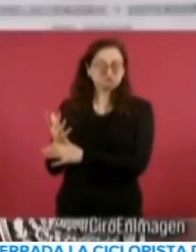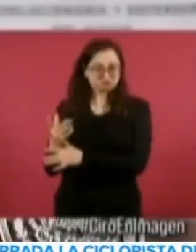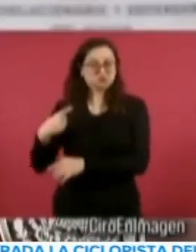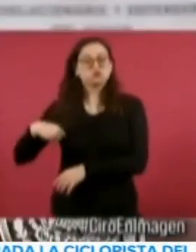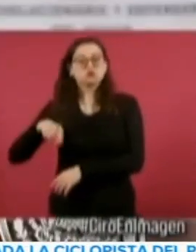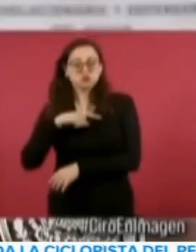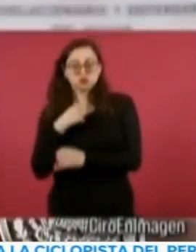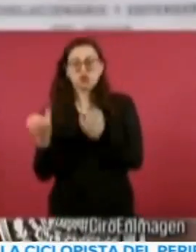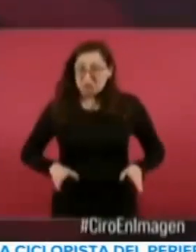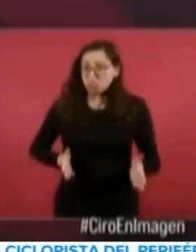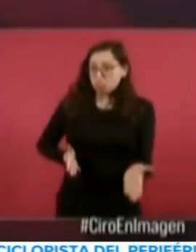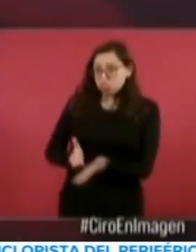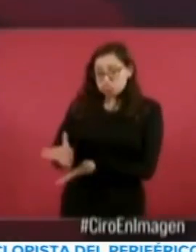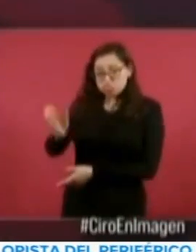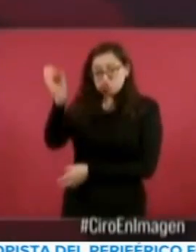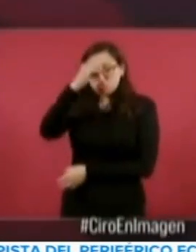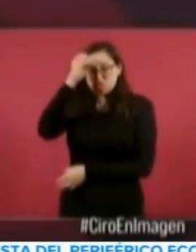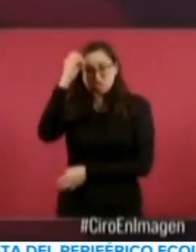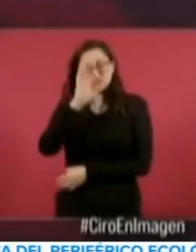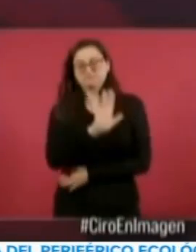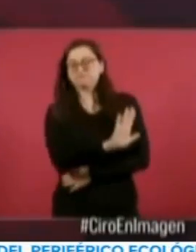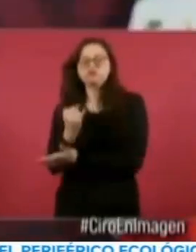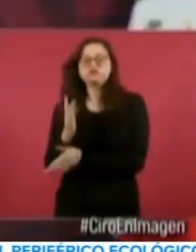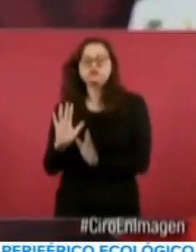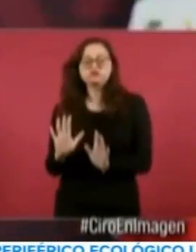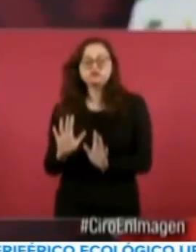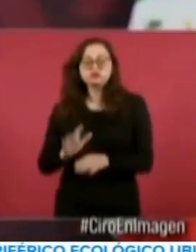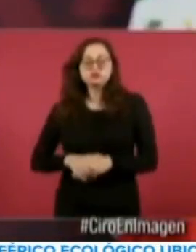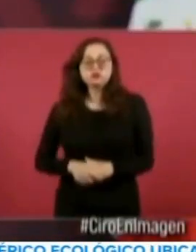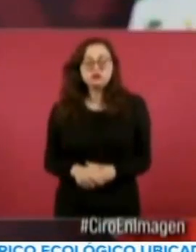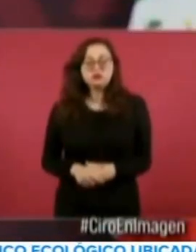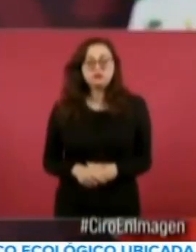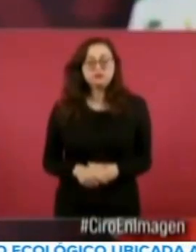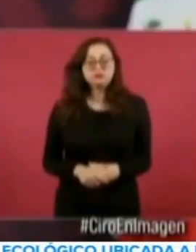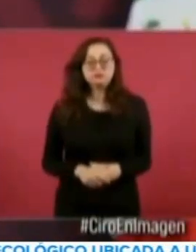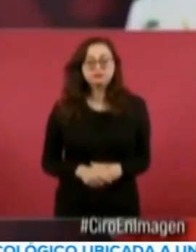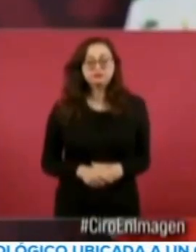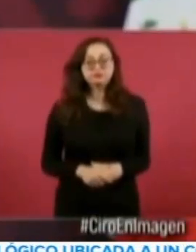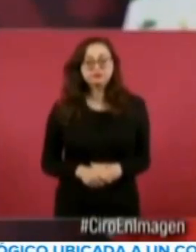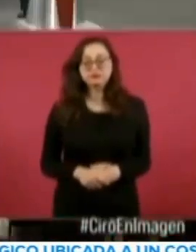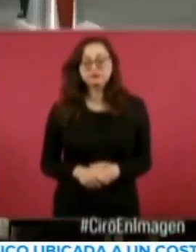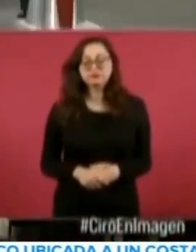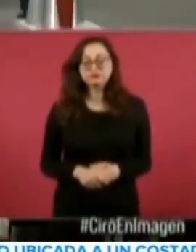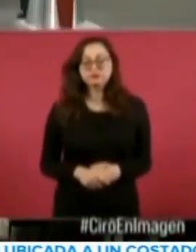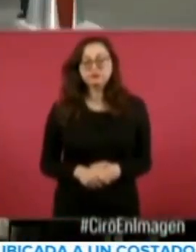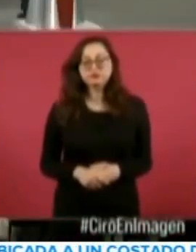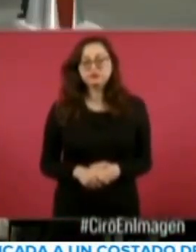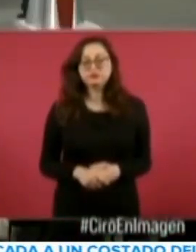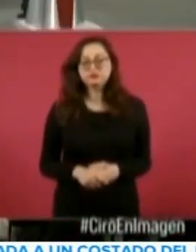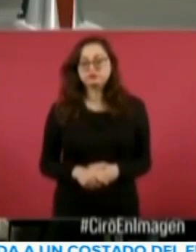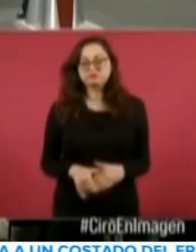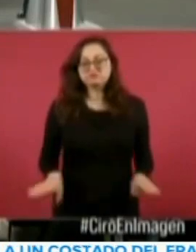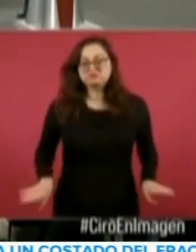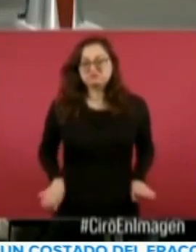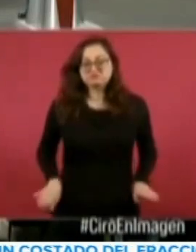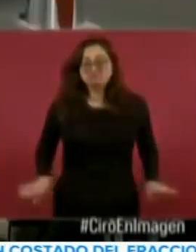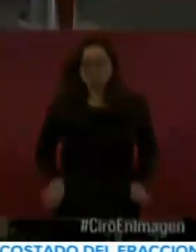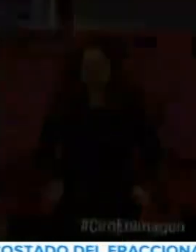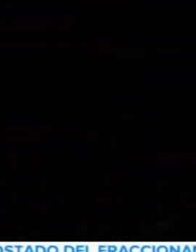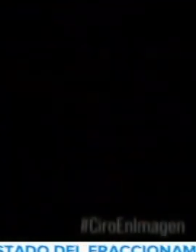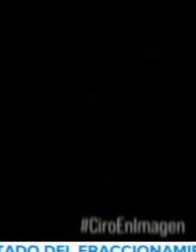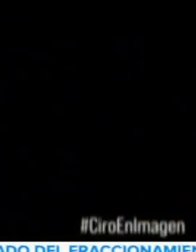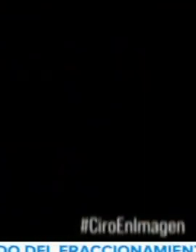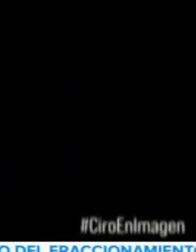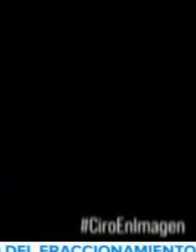porque no aceptamos injerencismos. Es una burda actitud